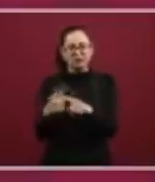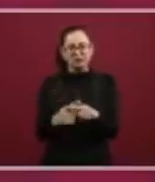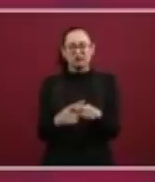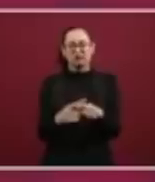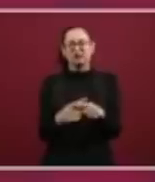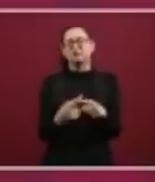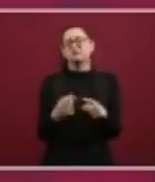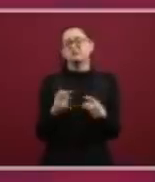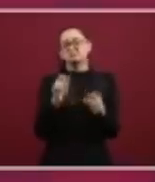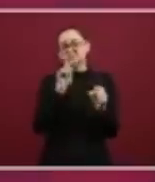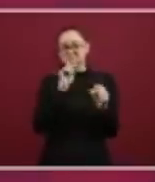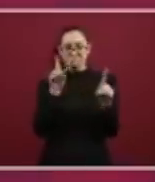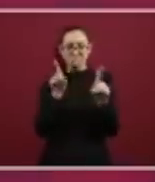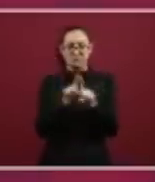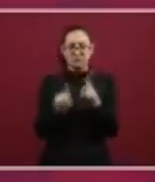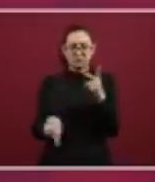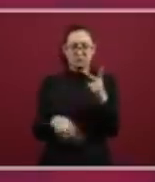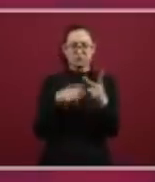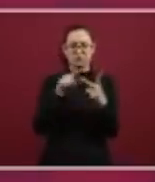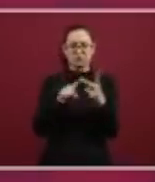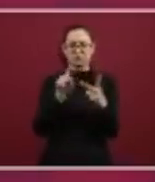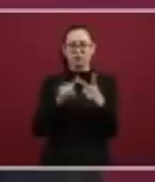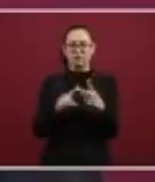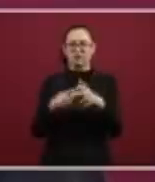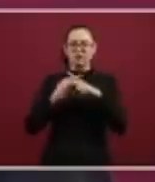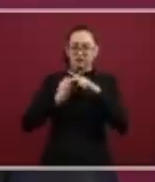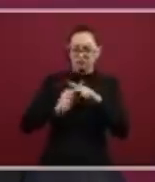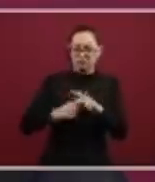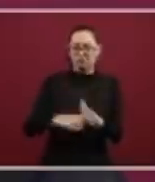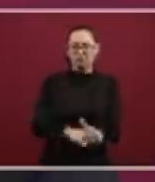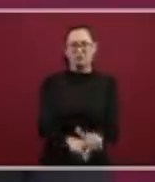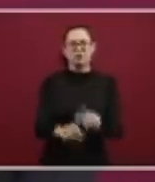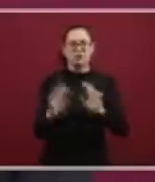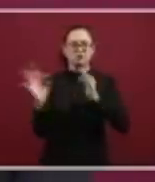ya la introducción a la campaña